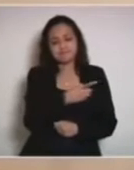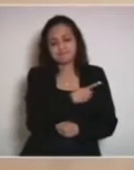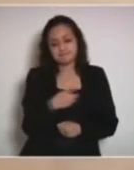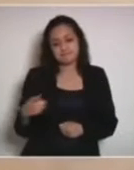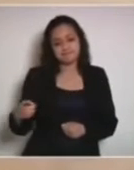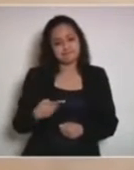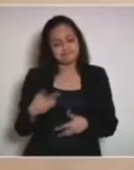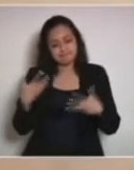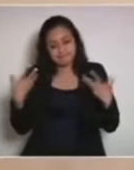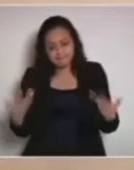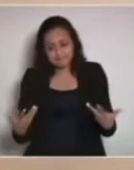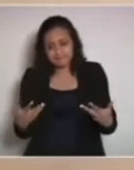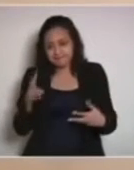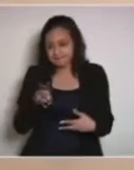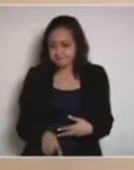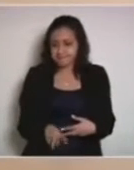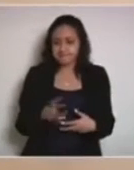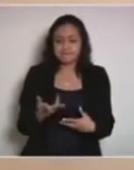la que corresponda